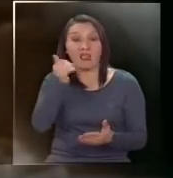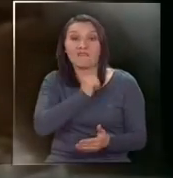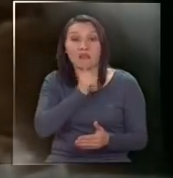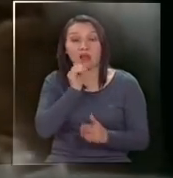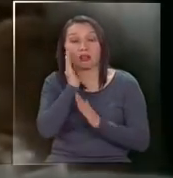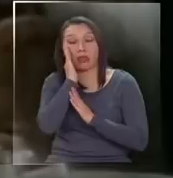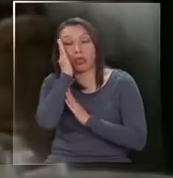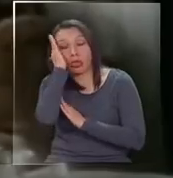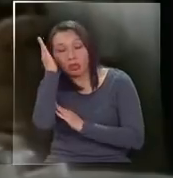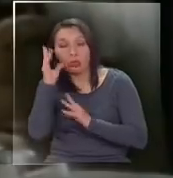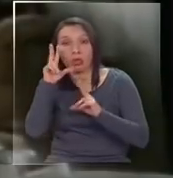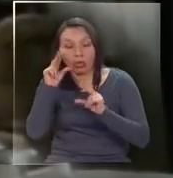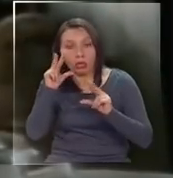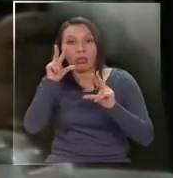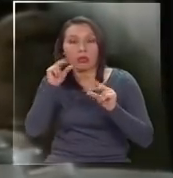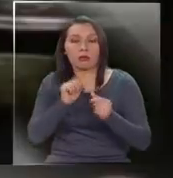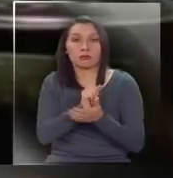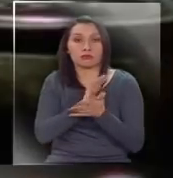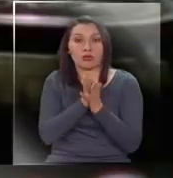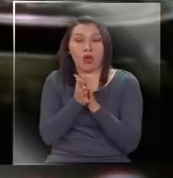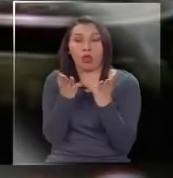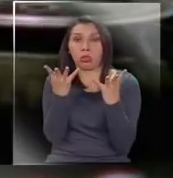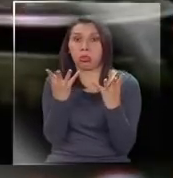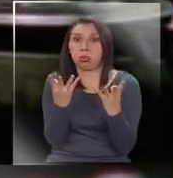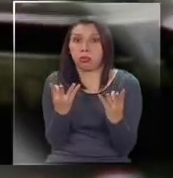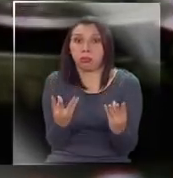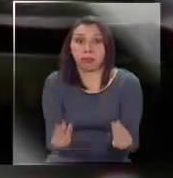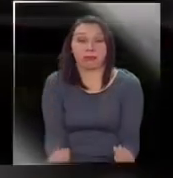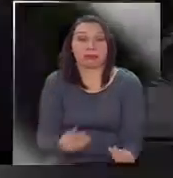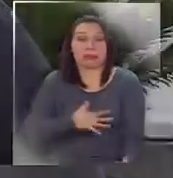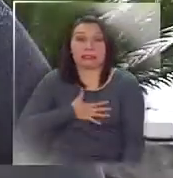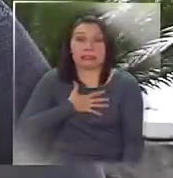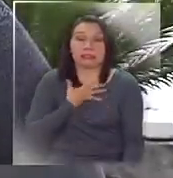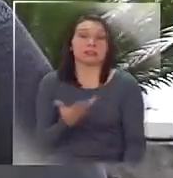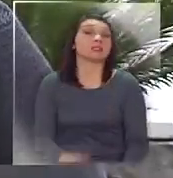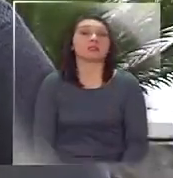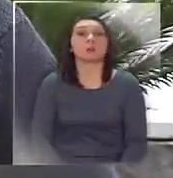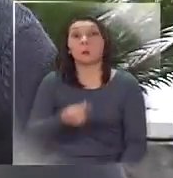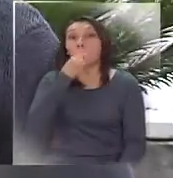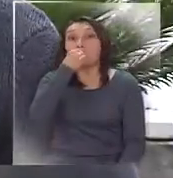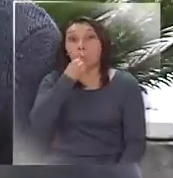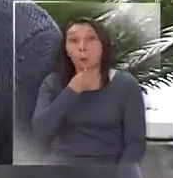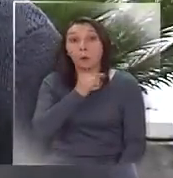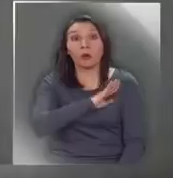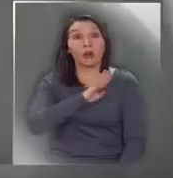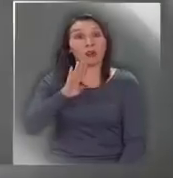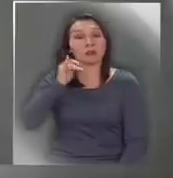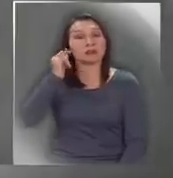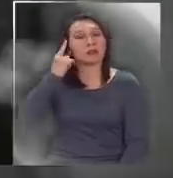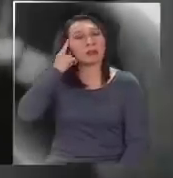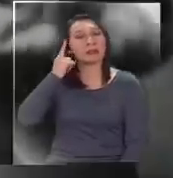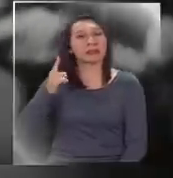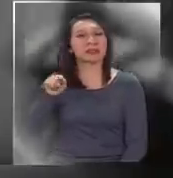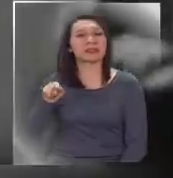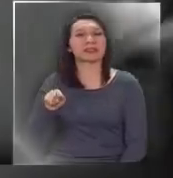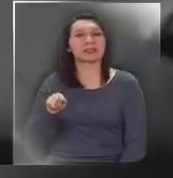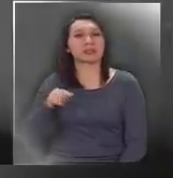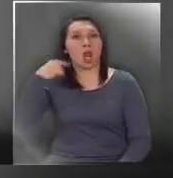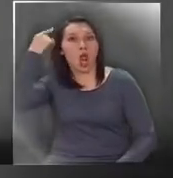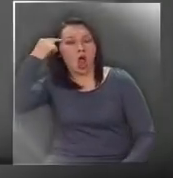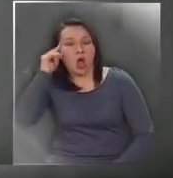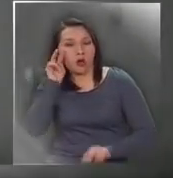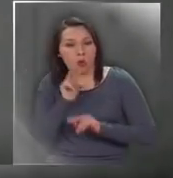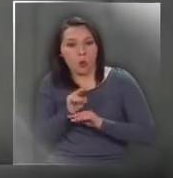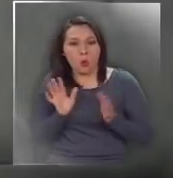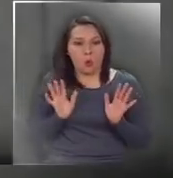de sueño, la sensación de que todo se acababa. Hitler no es que haya sido, uno siempre tiende a pensar que poco menos que estaba loco y